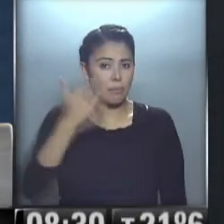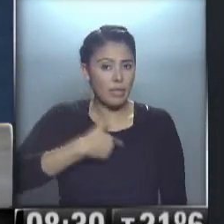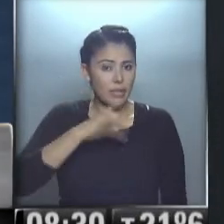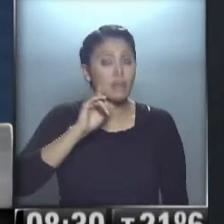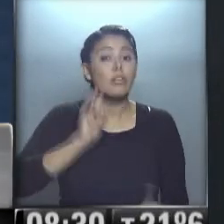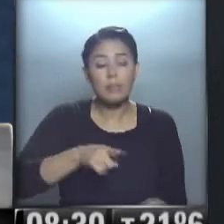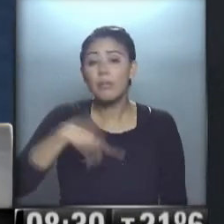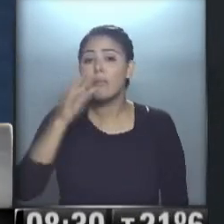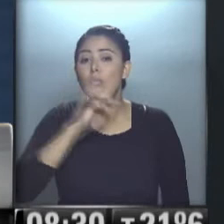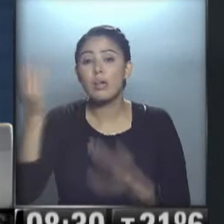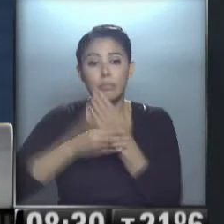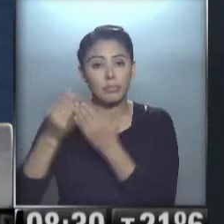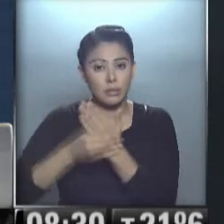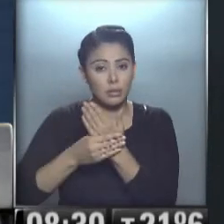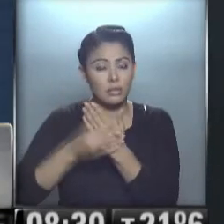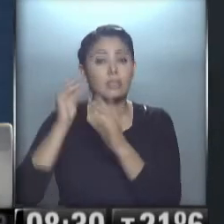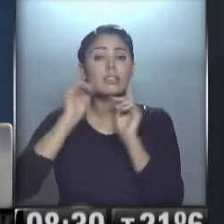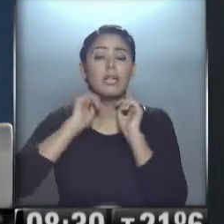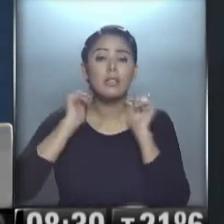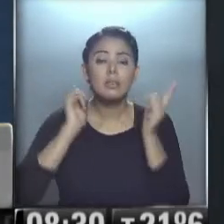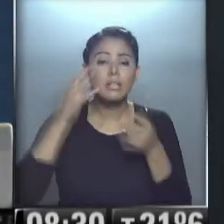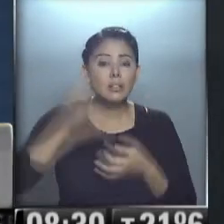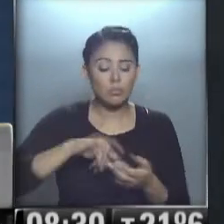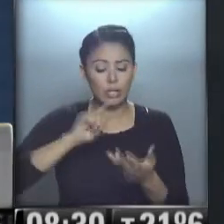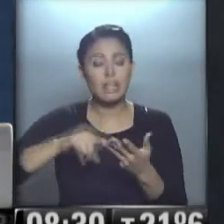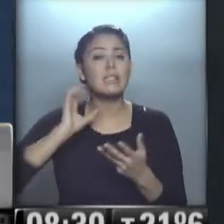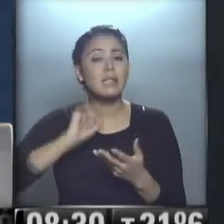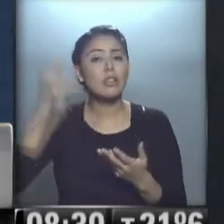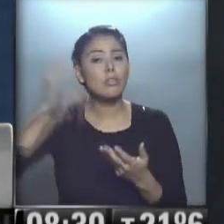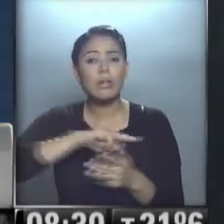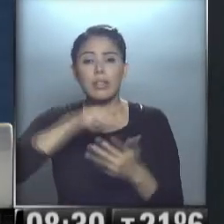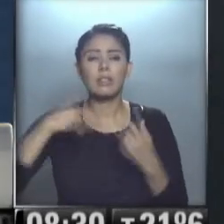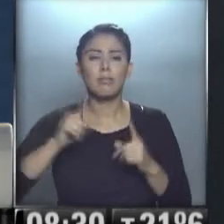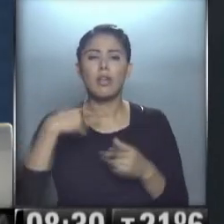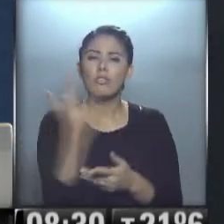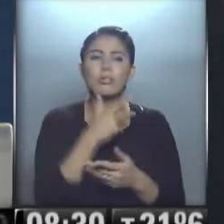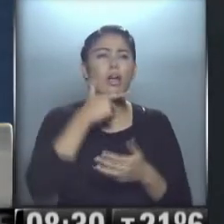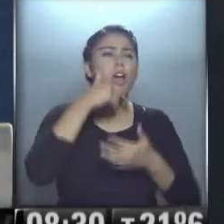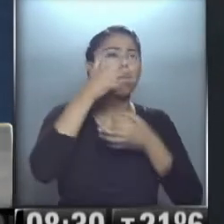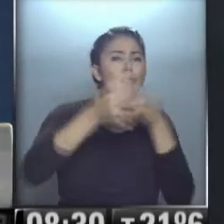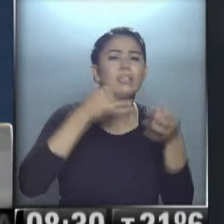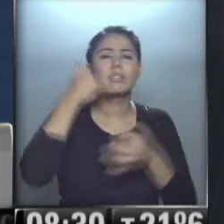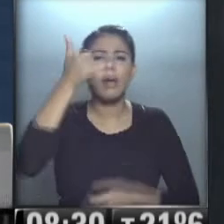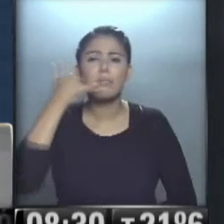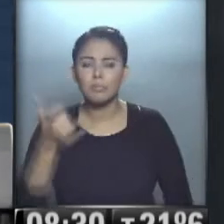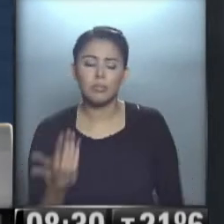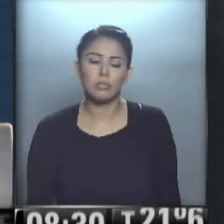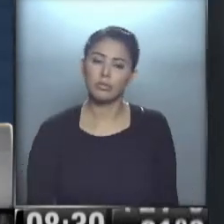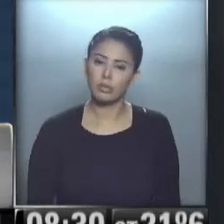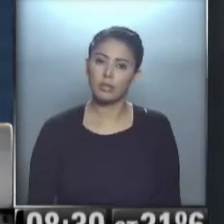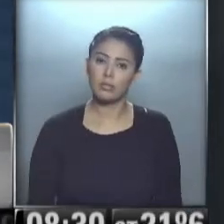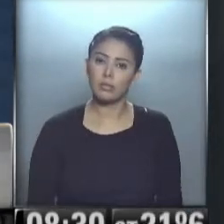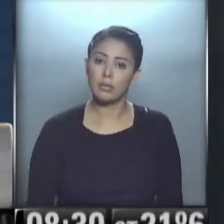la ministra María Cecilia Rodríguez y también el secretario de Seguridad, Sergio Berni. Por lo tanto, en el marco